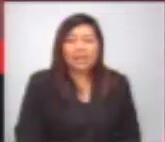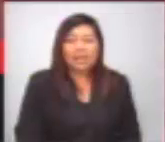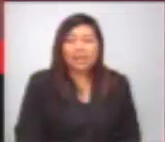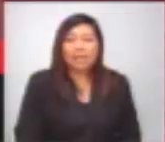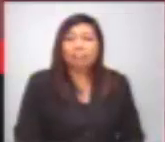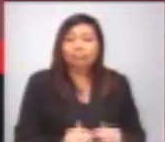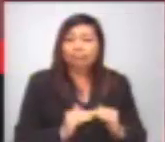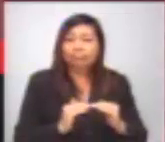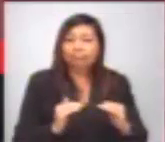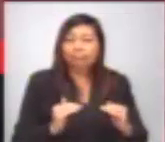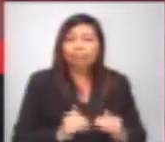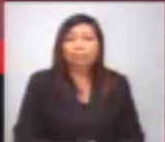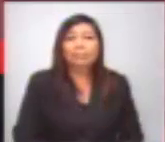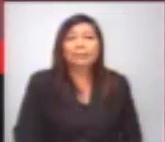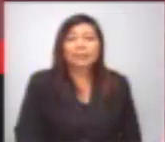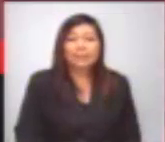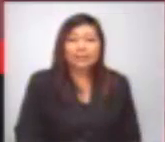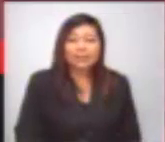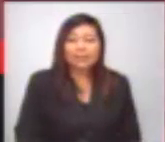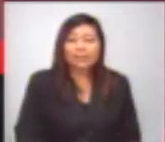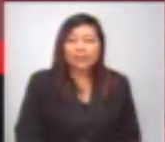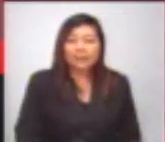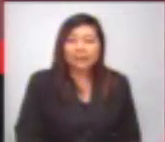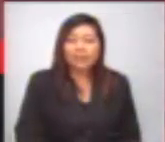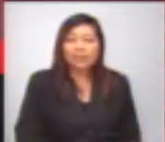a los parámetros.